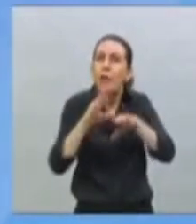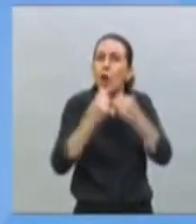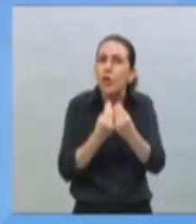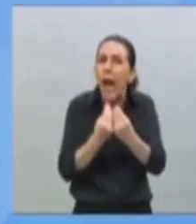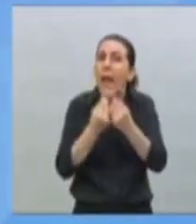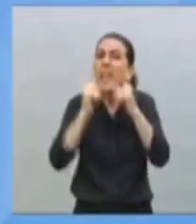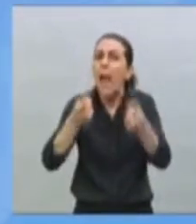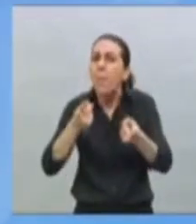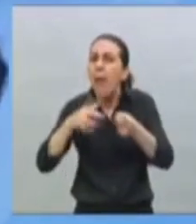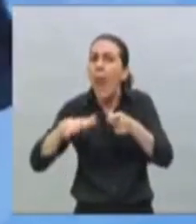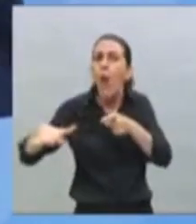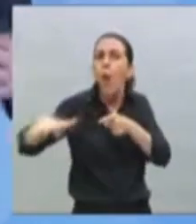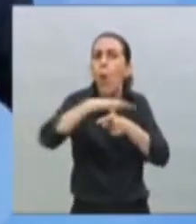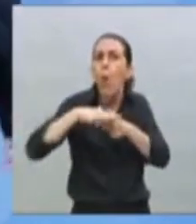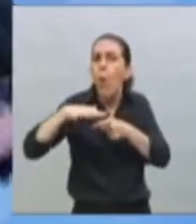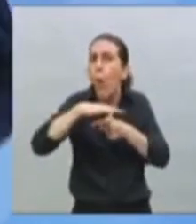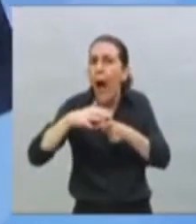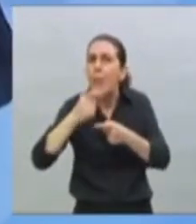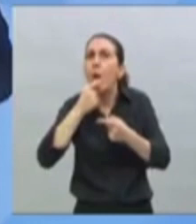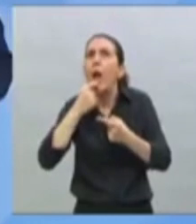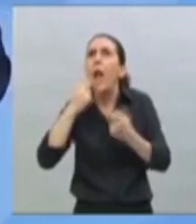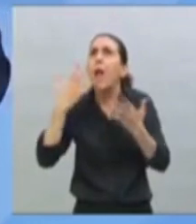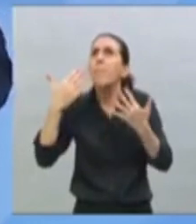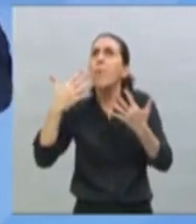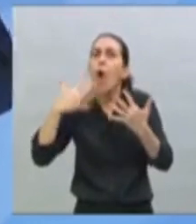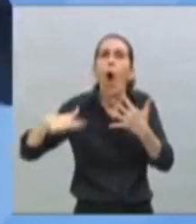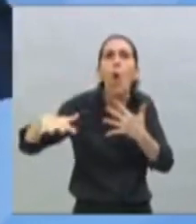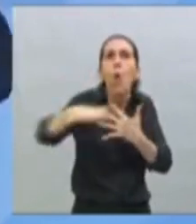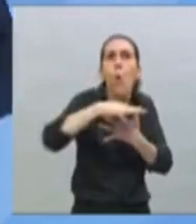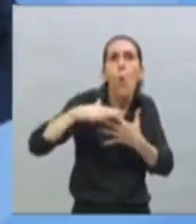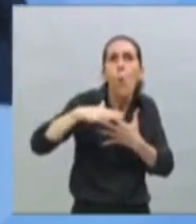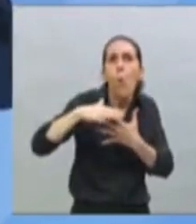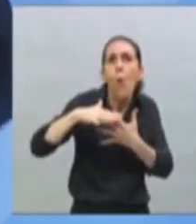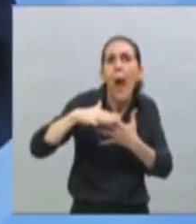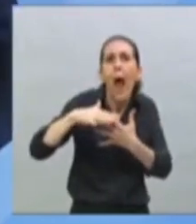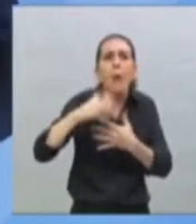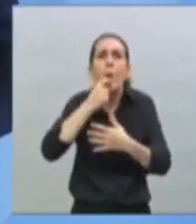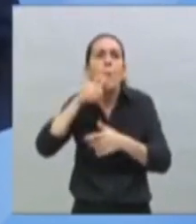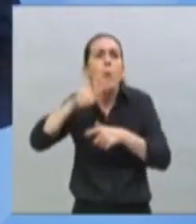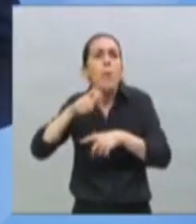ver si son áreas donde la pobreza